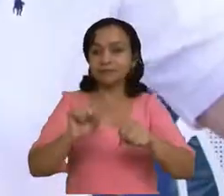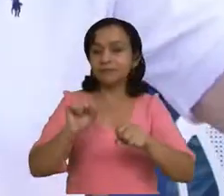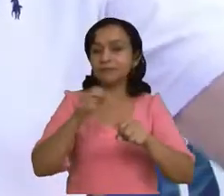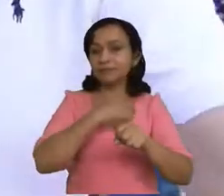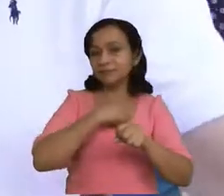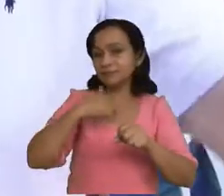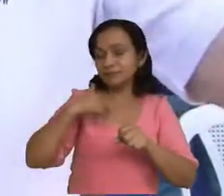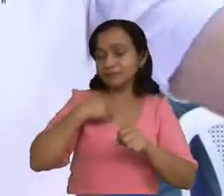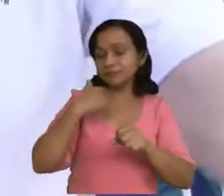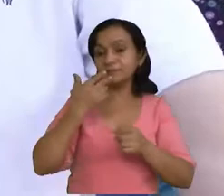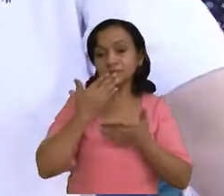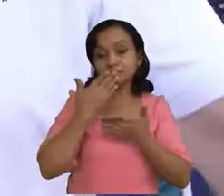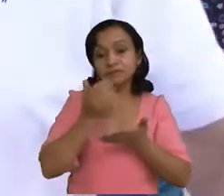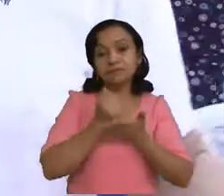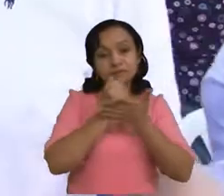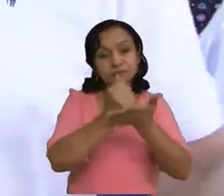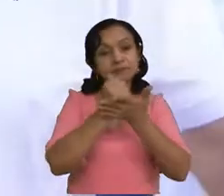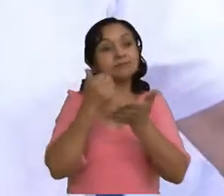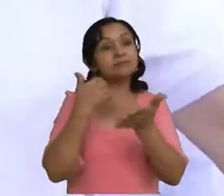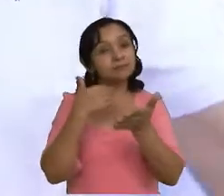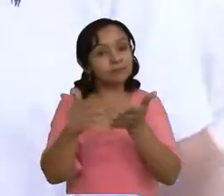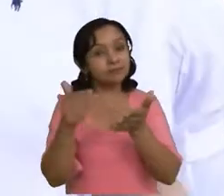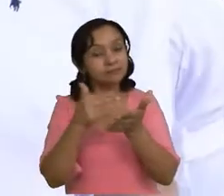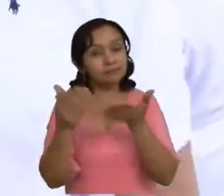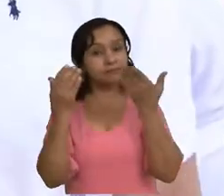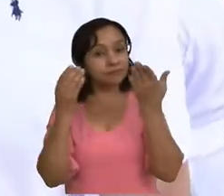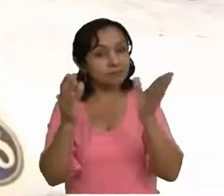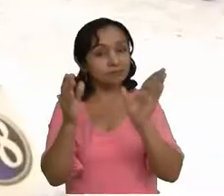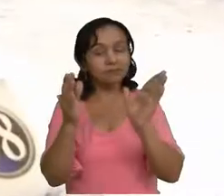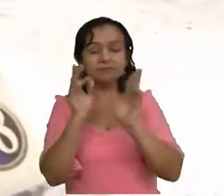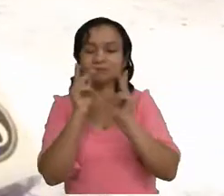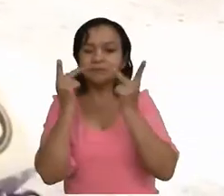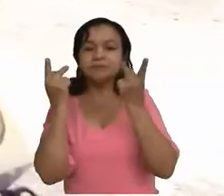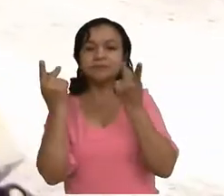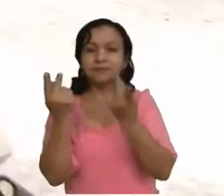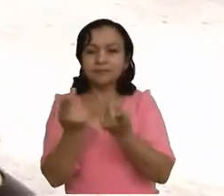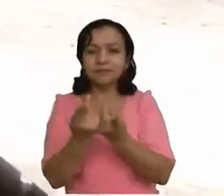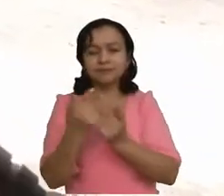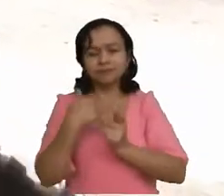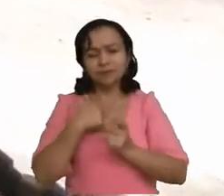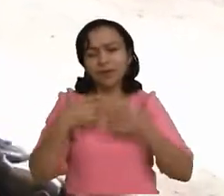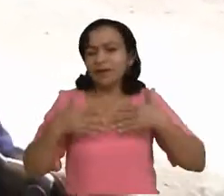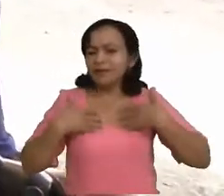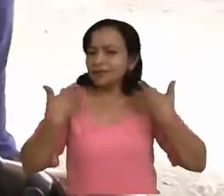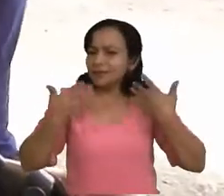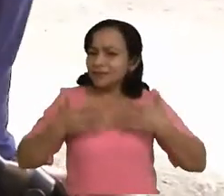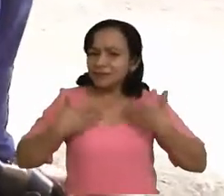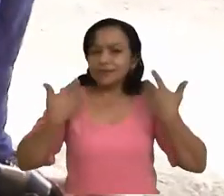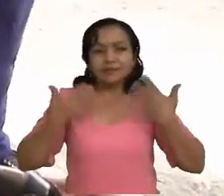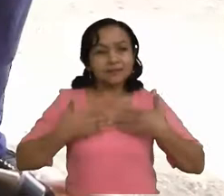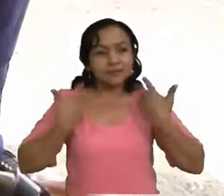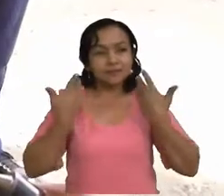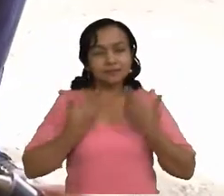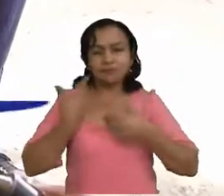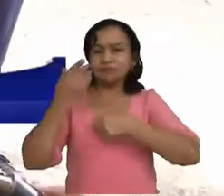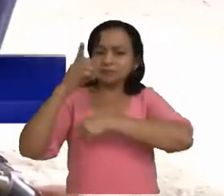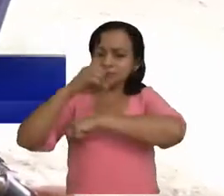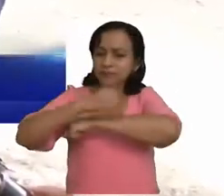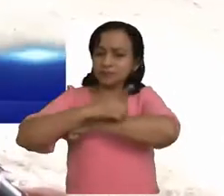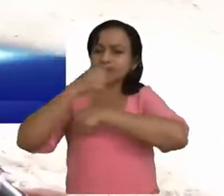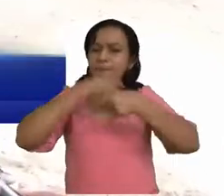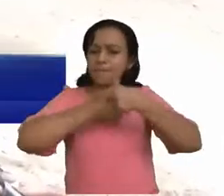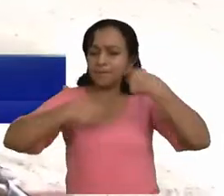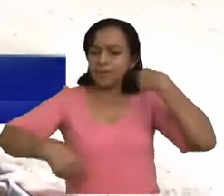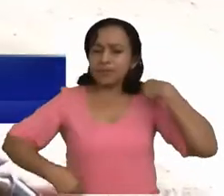hace beneficiar y facilitar las condiciones a nuestro pueblo. Pues yo me alegro de que el comandante, el presidente